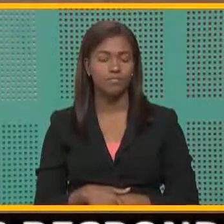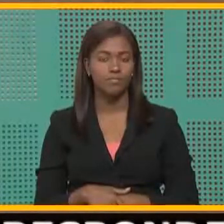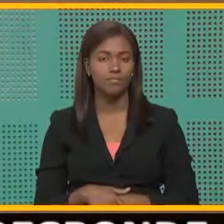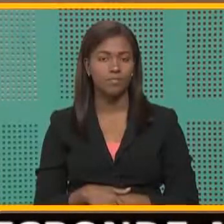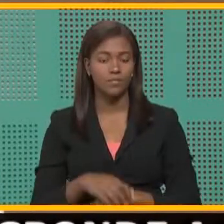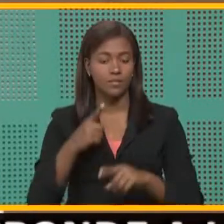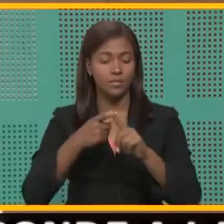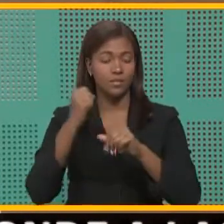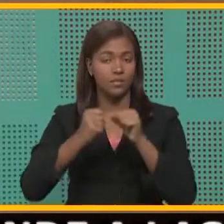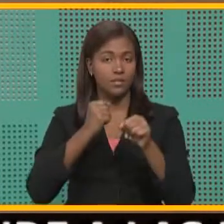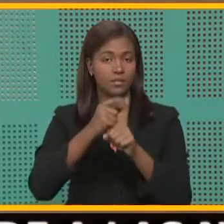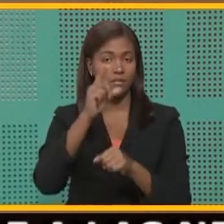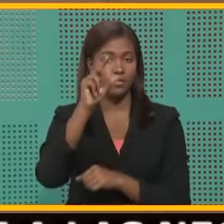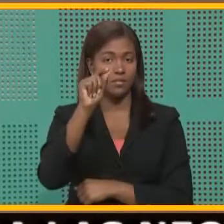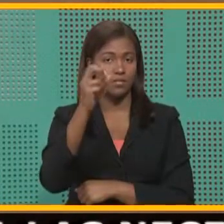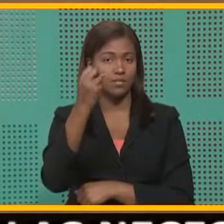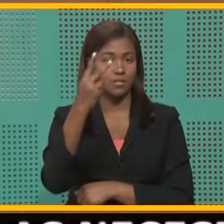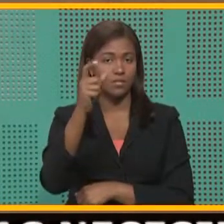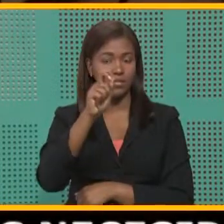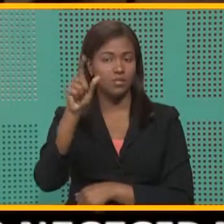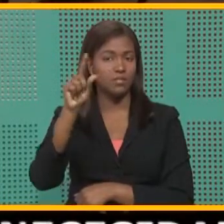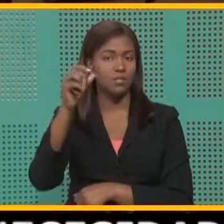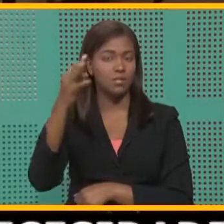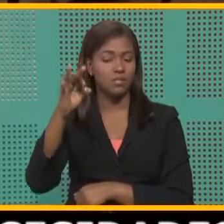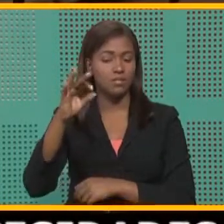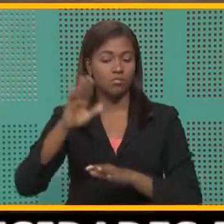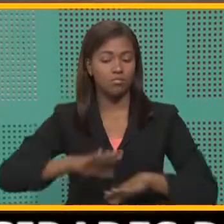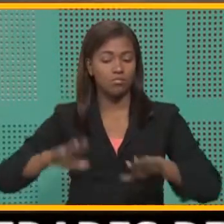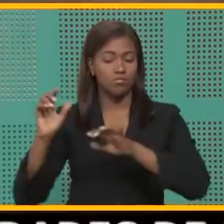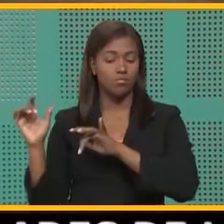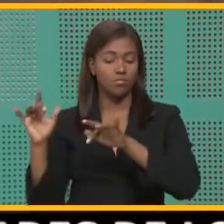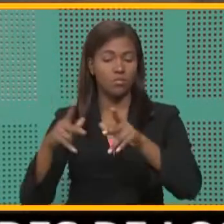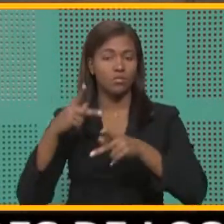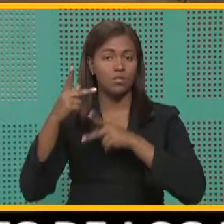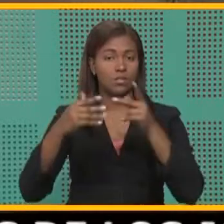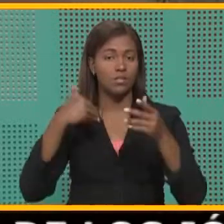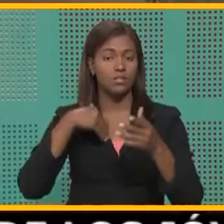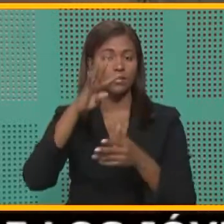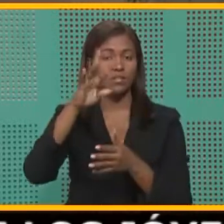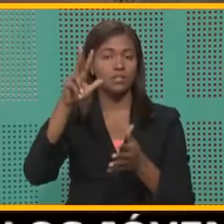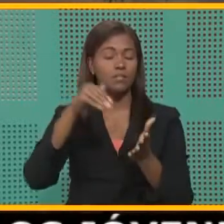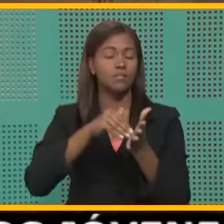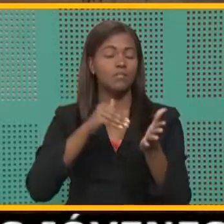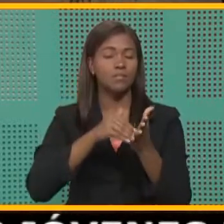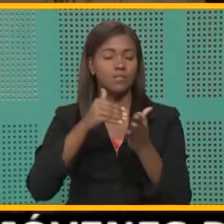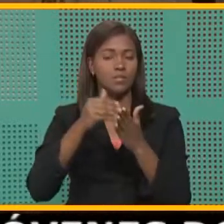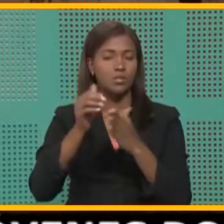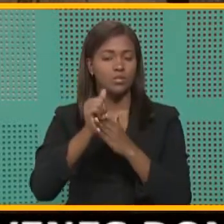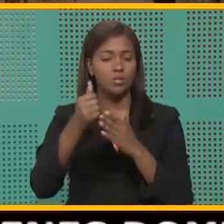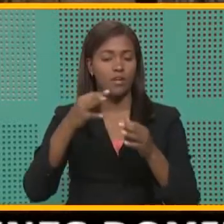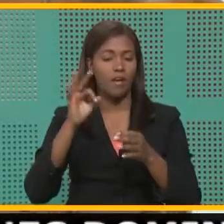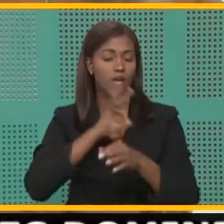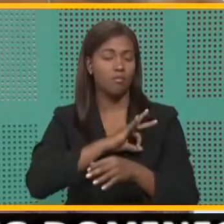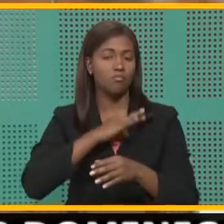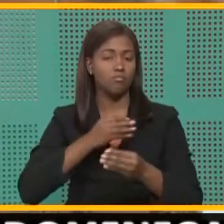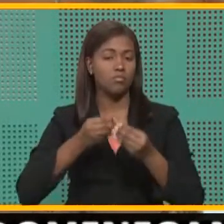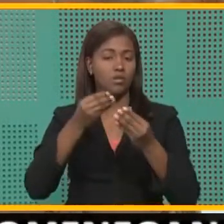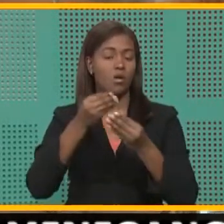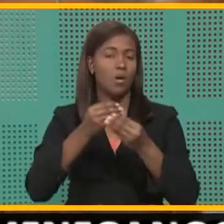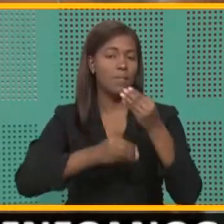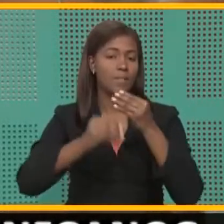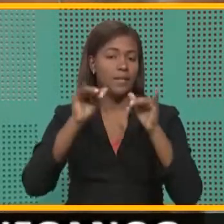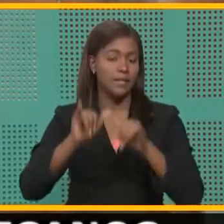Del 2012 al 2019, el sector turismo ha generado 43 mil millones de dólares en beneficio de la economía y la